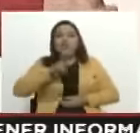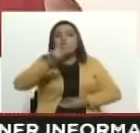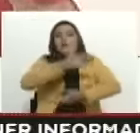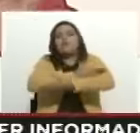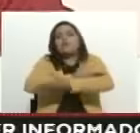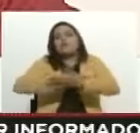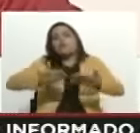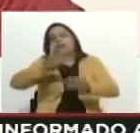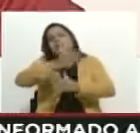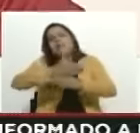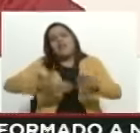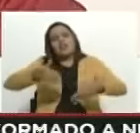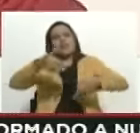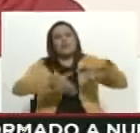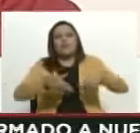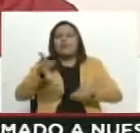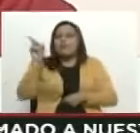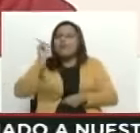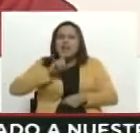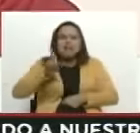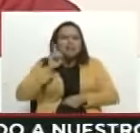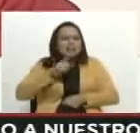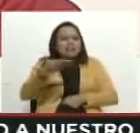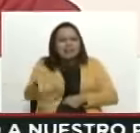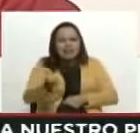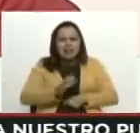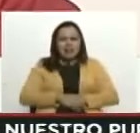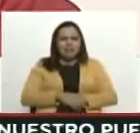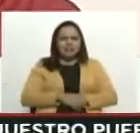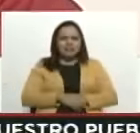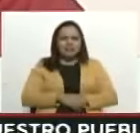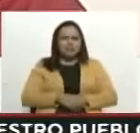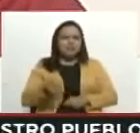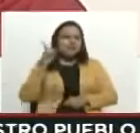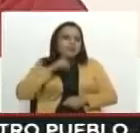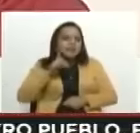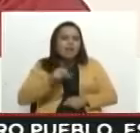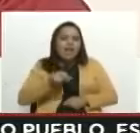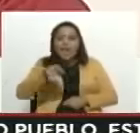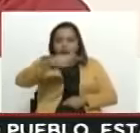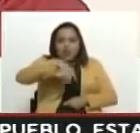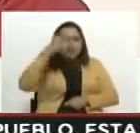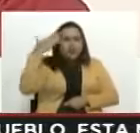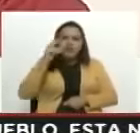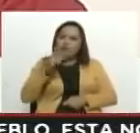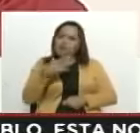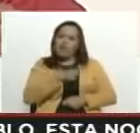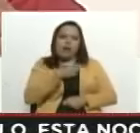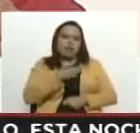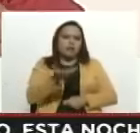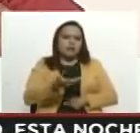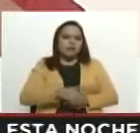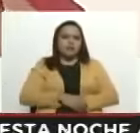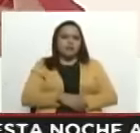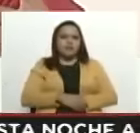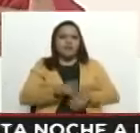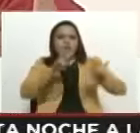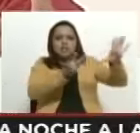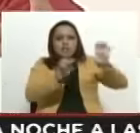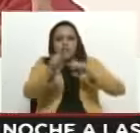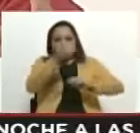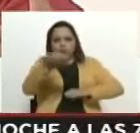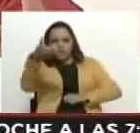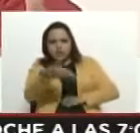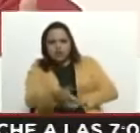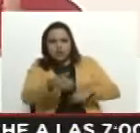2,5 millones. Mentira. Saben que no pueden. Saben que no pueden. Si el 70%